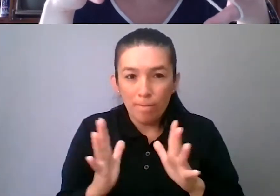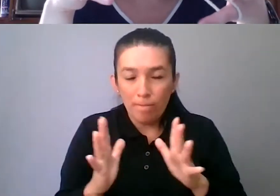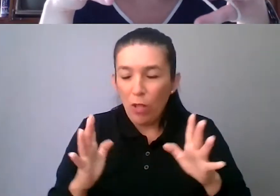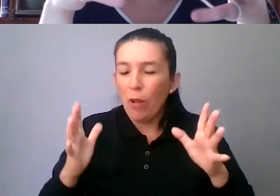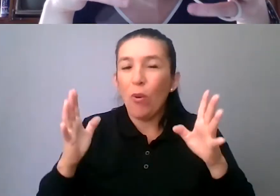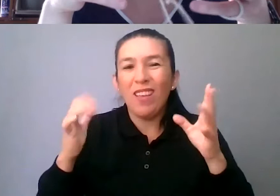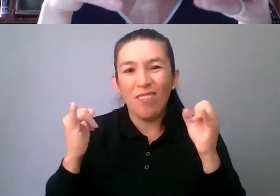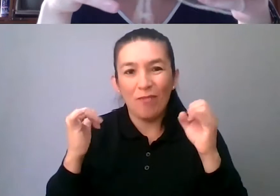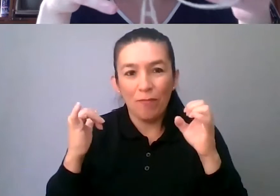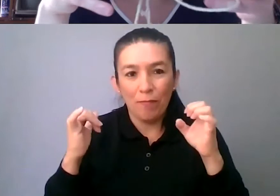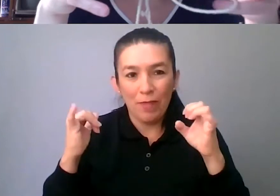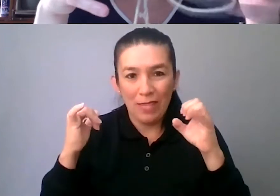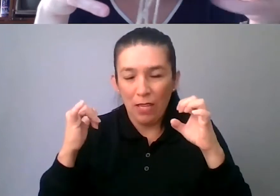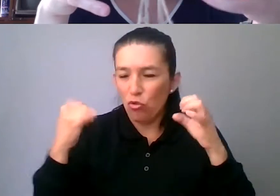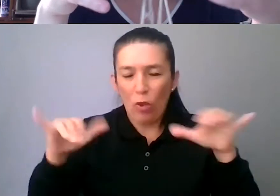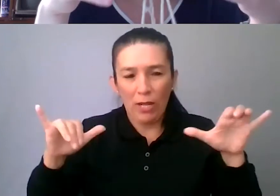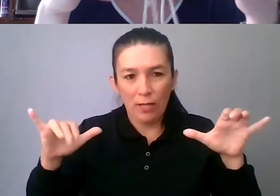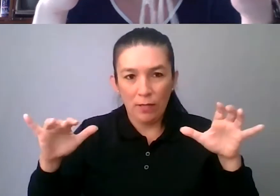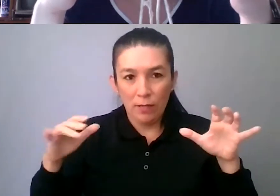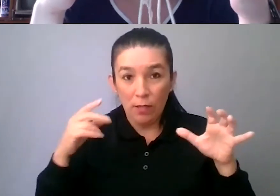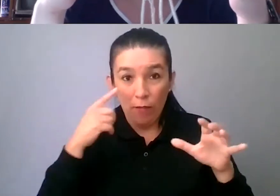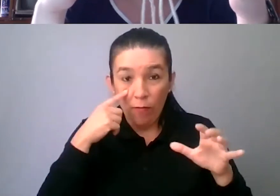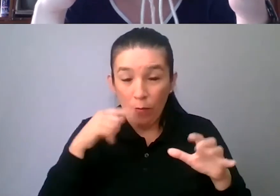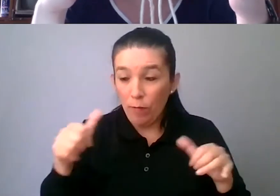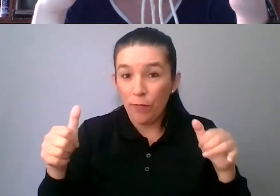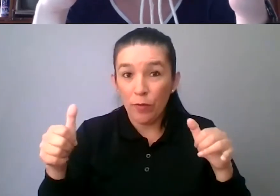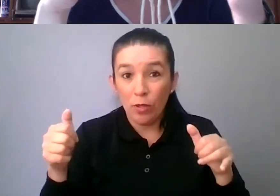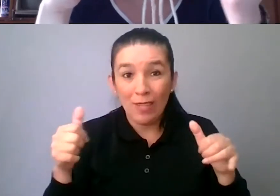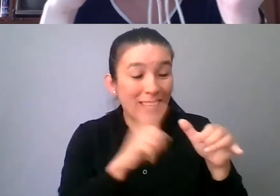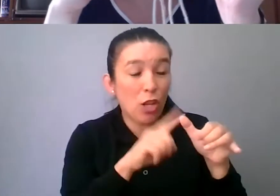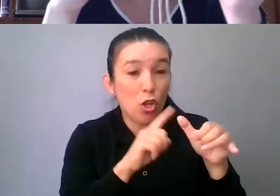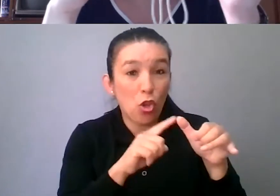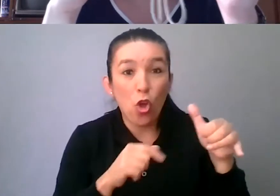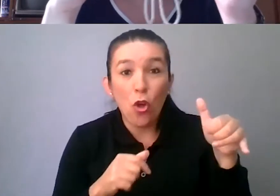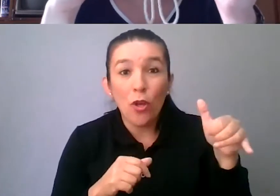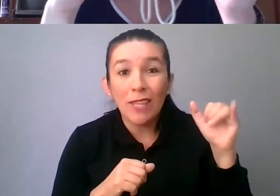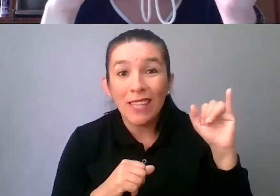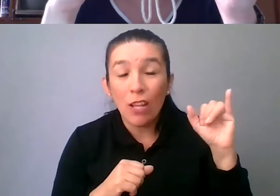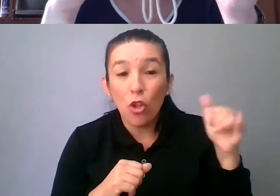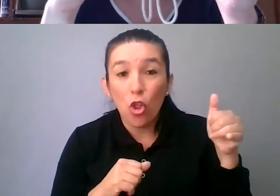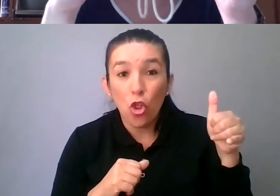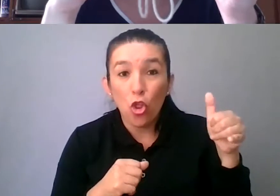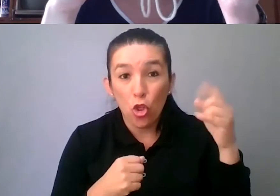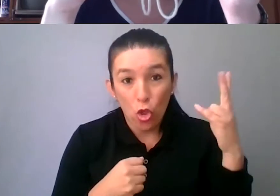meñiques. Reviso arriba. Tengo dos cuerdas en el pulgar izquierdo y dos cuerdas en el índice